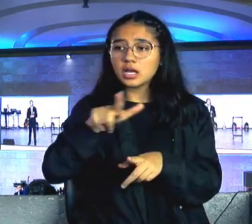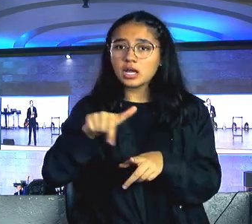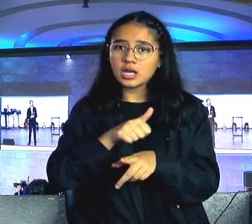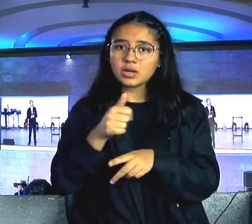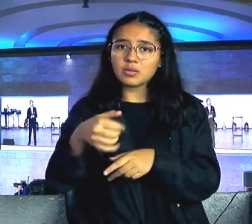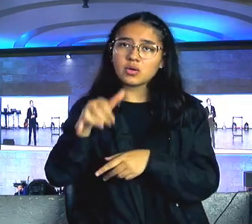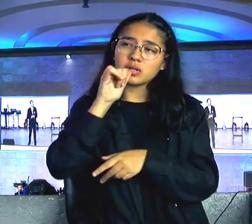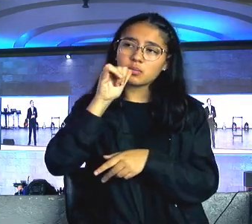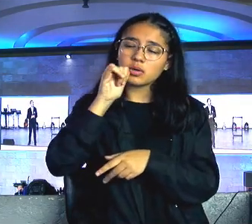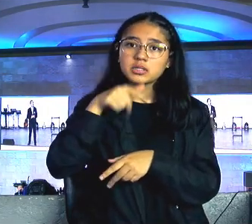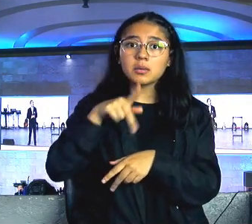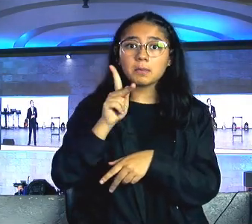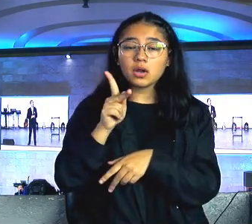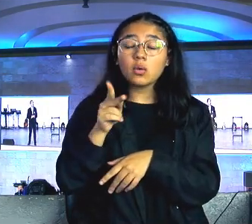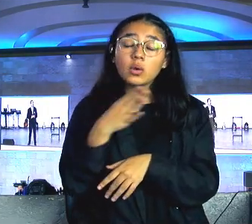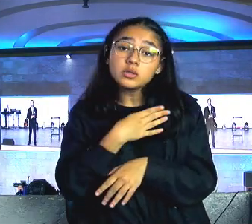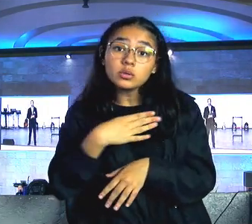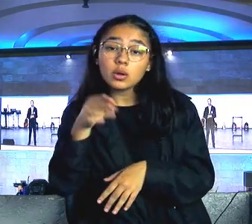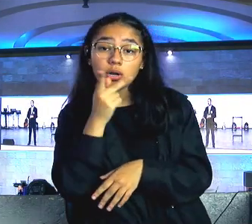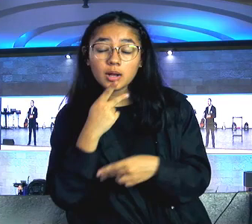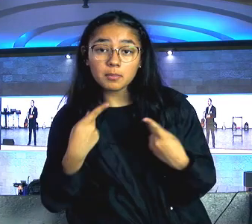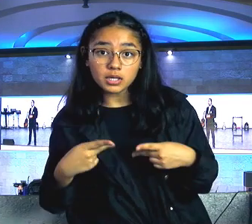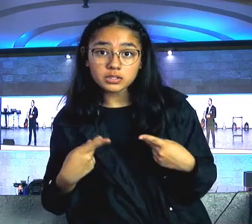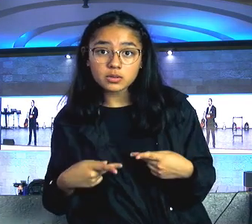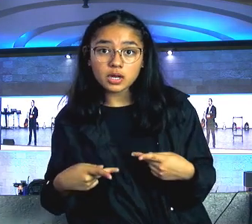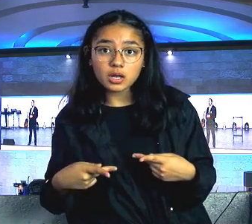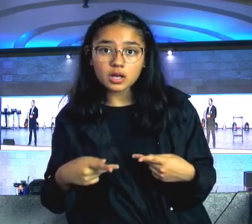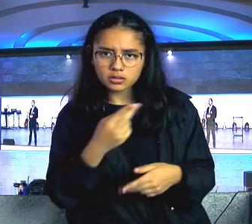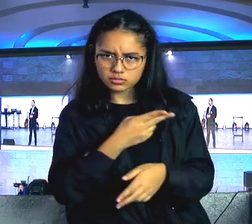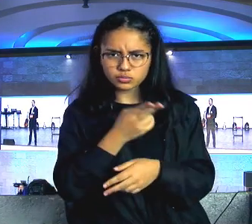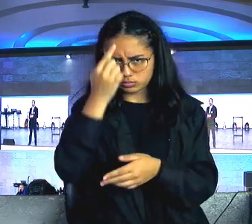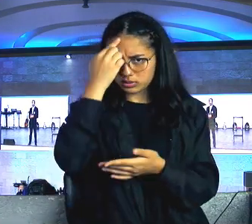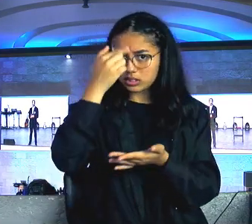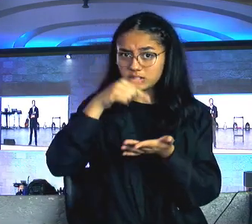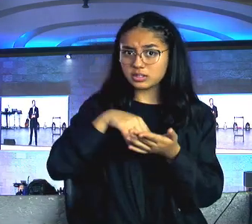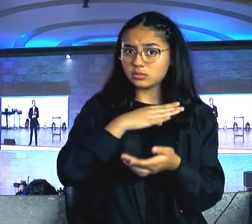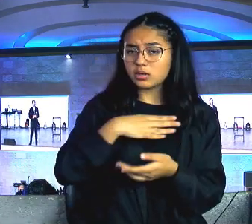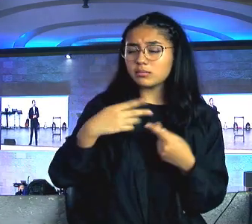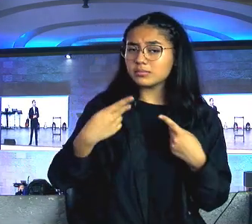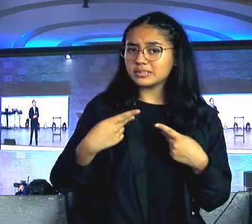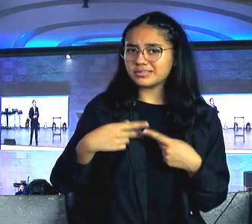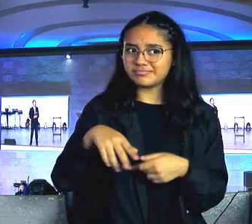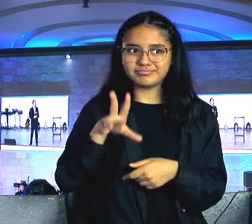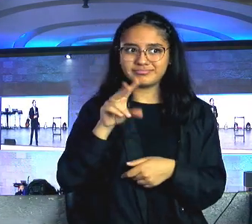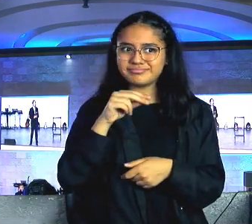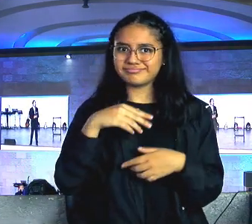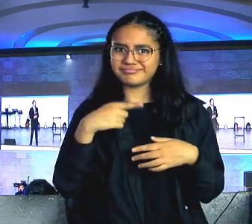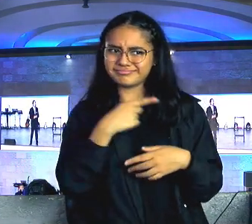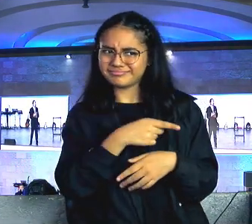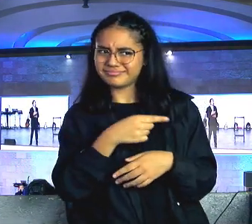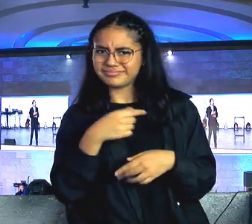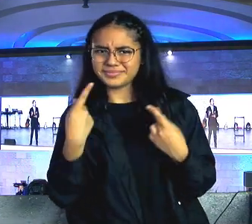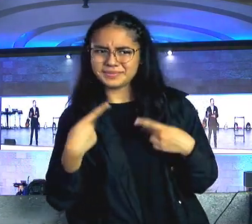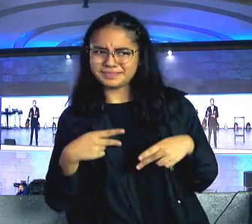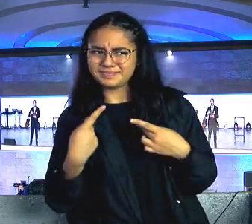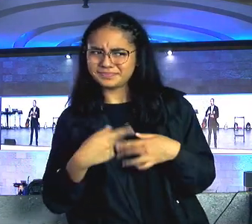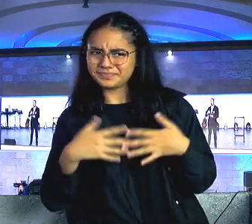gente. ¿Usted cree que sea buena gente? Para nada, uno dirá, no, pues es un barbaján, ¿verdad? Es un